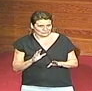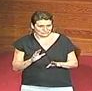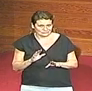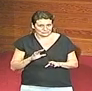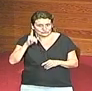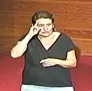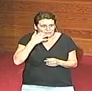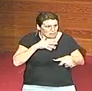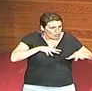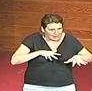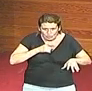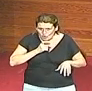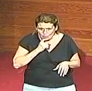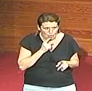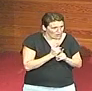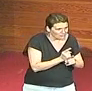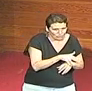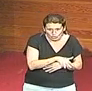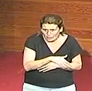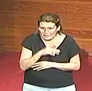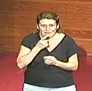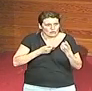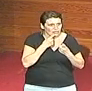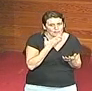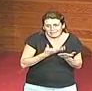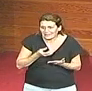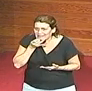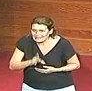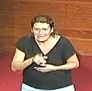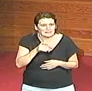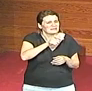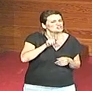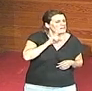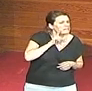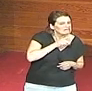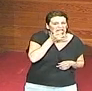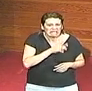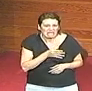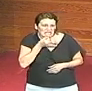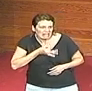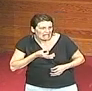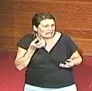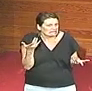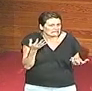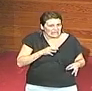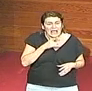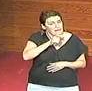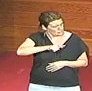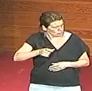cómo moverse, ni cómo tienen que hacer para sacar la información, ni quién les va a mentir, ni quién... No son todos, hay gente